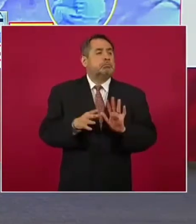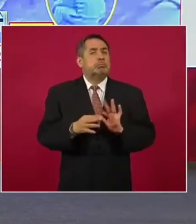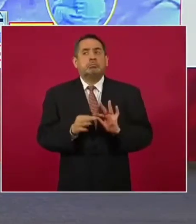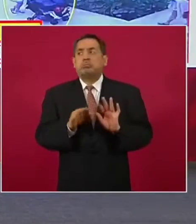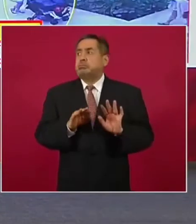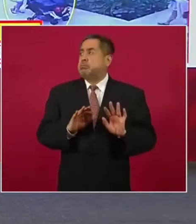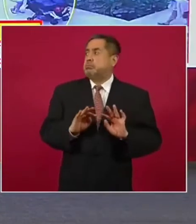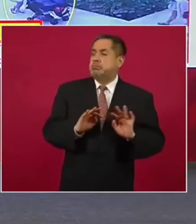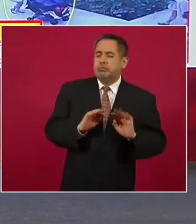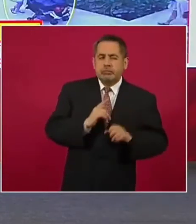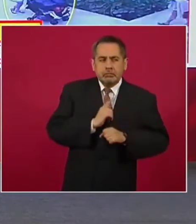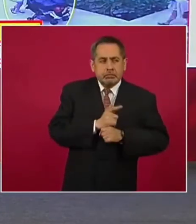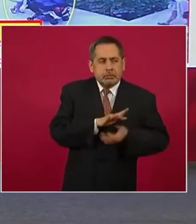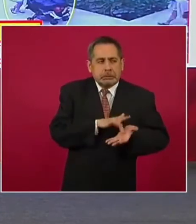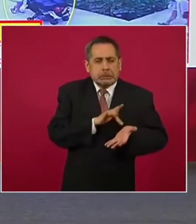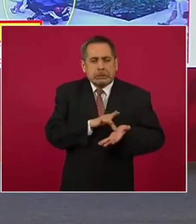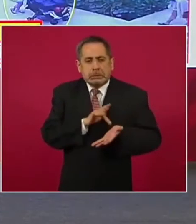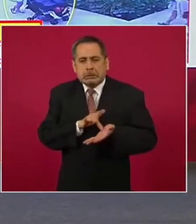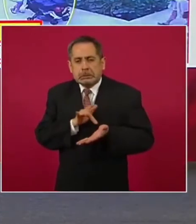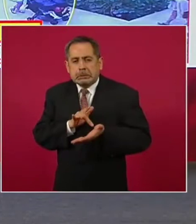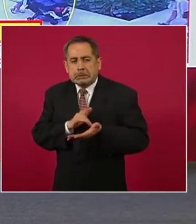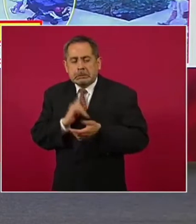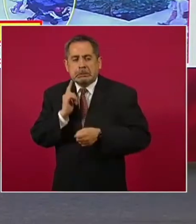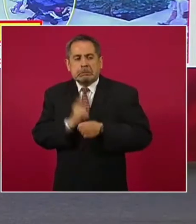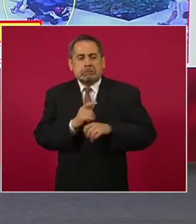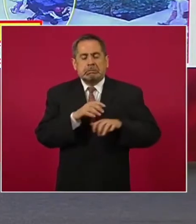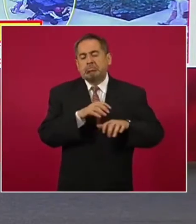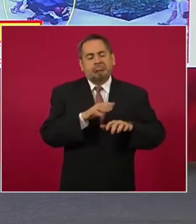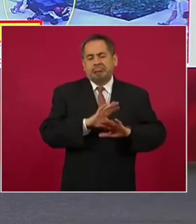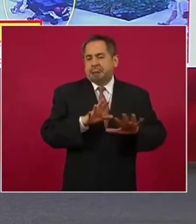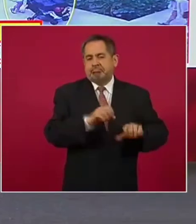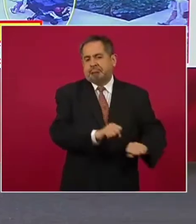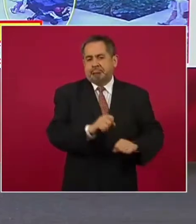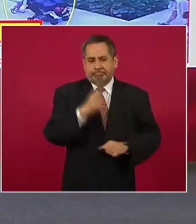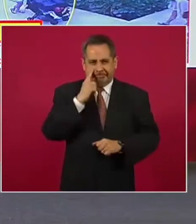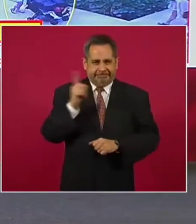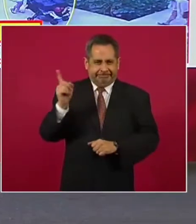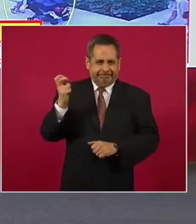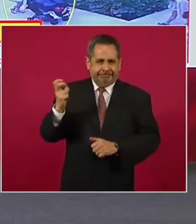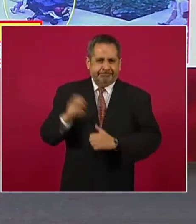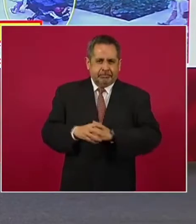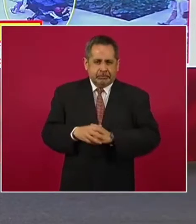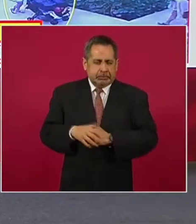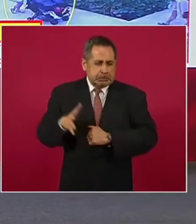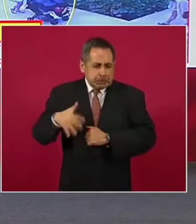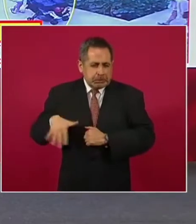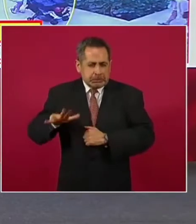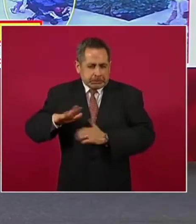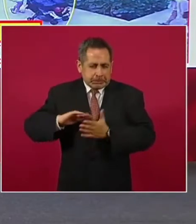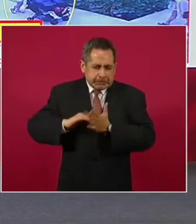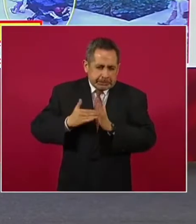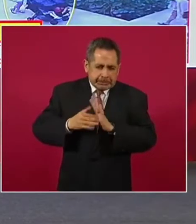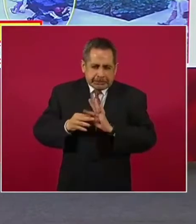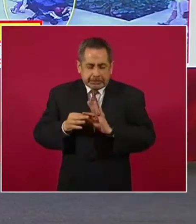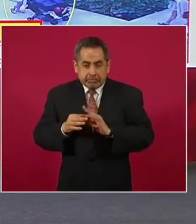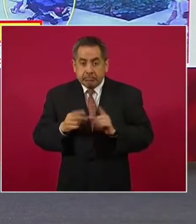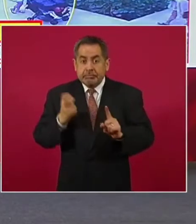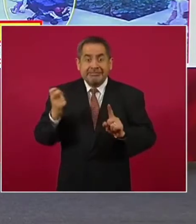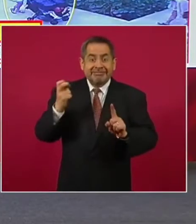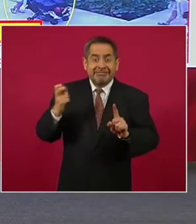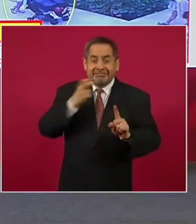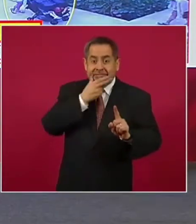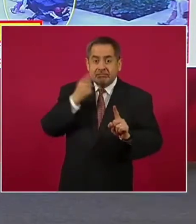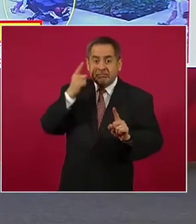siguiente aquí está todo el seguimiento aquí está el asesino material